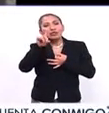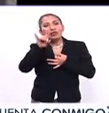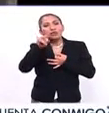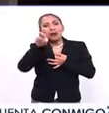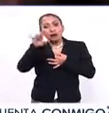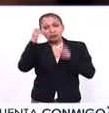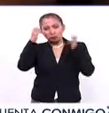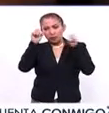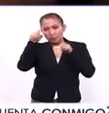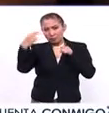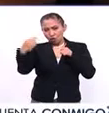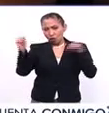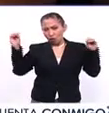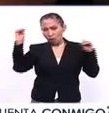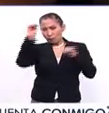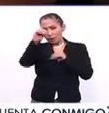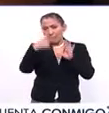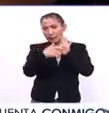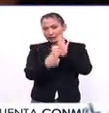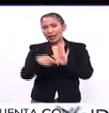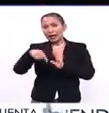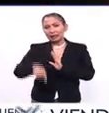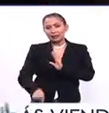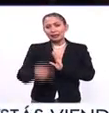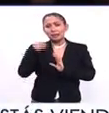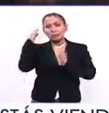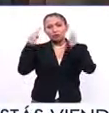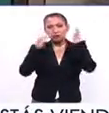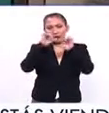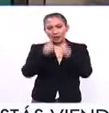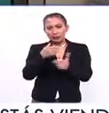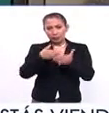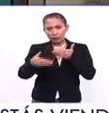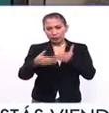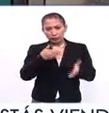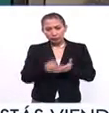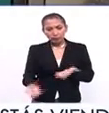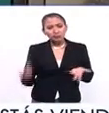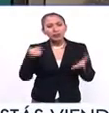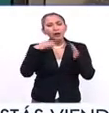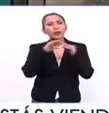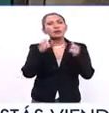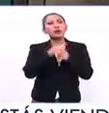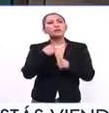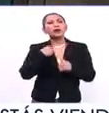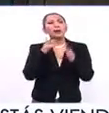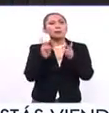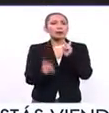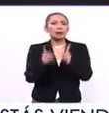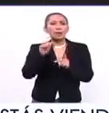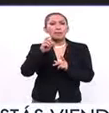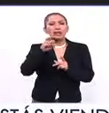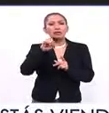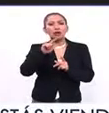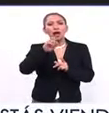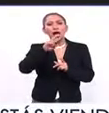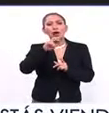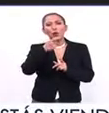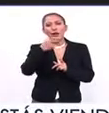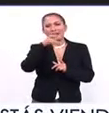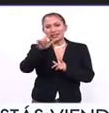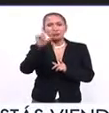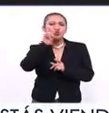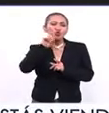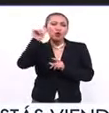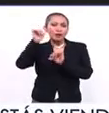la exposición del mismo nombre que se presenta aquí en el Museo de Arte Moderno. En Cuenta Conmigo platicaremos con Marisol Argüelles, la